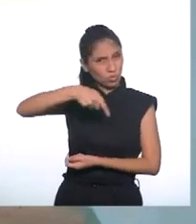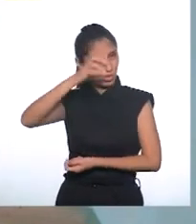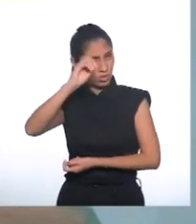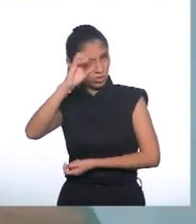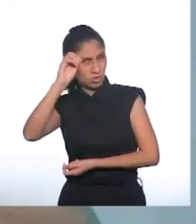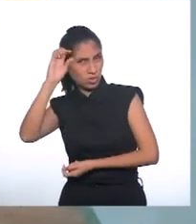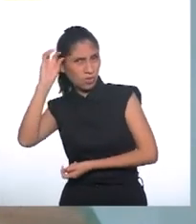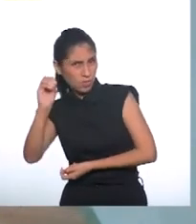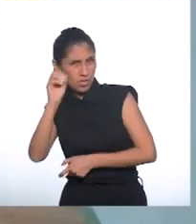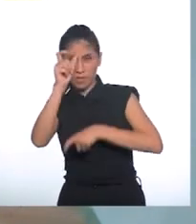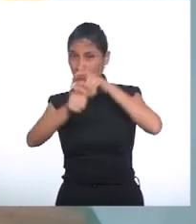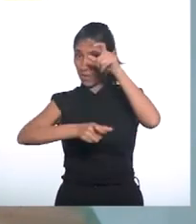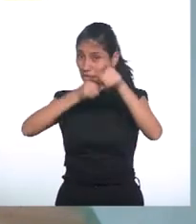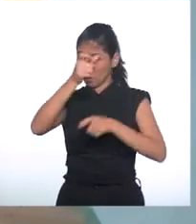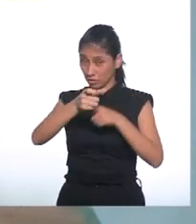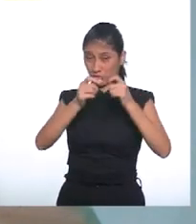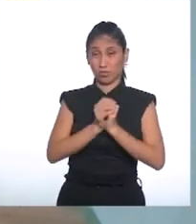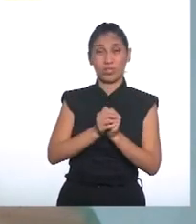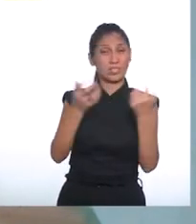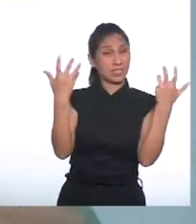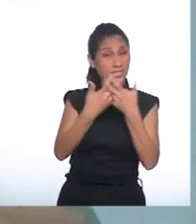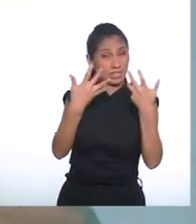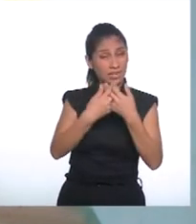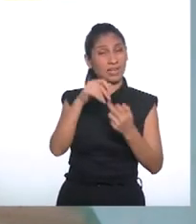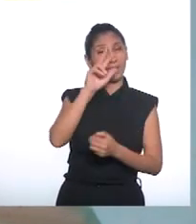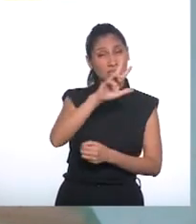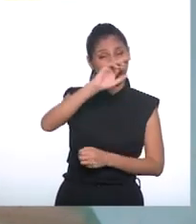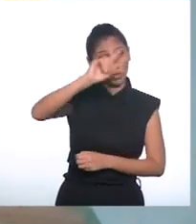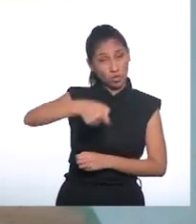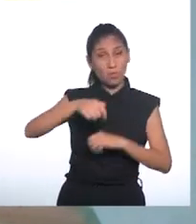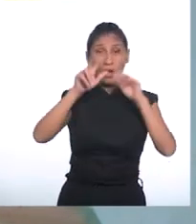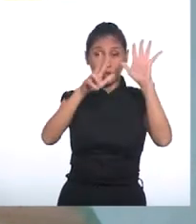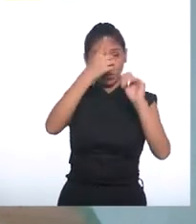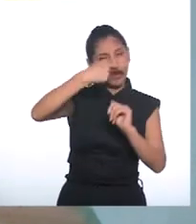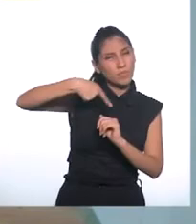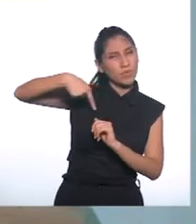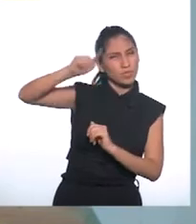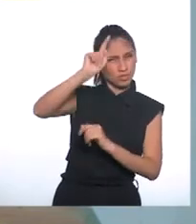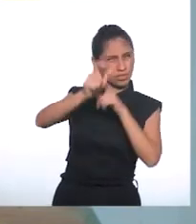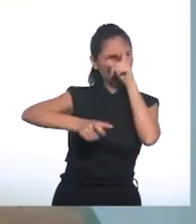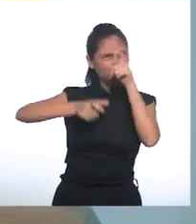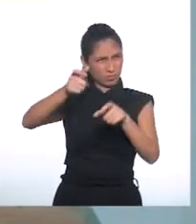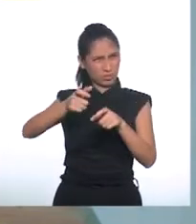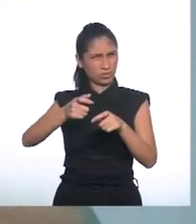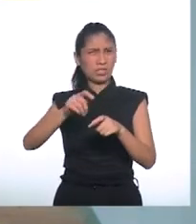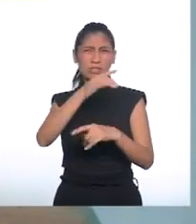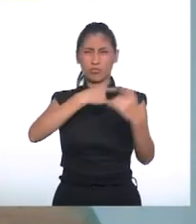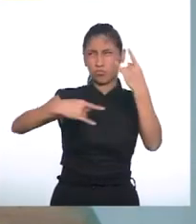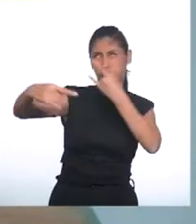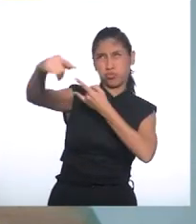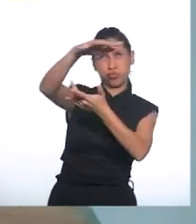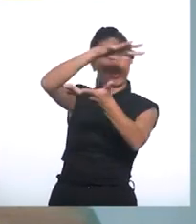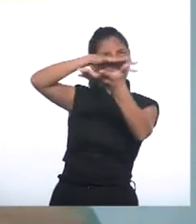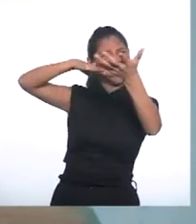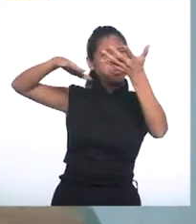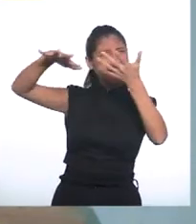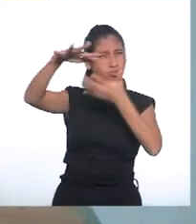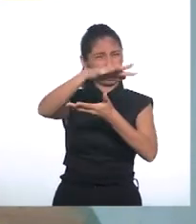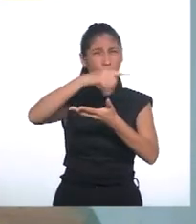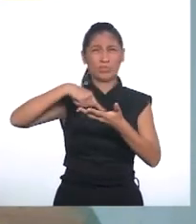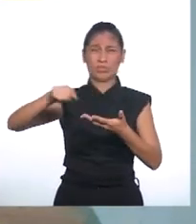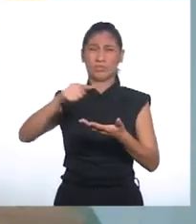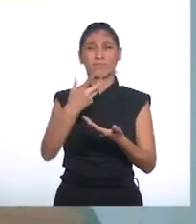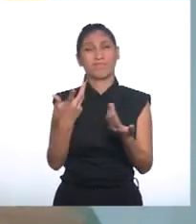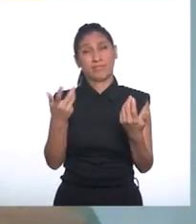304,000 personas de las 3,8 millones que son afectadas por la contaminación del aire doméstico sufren de